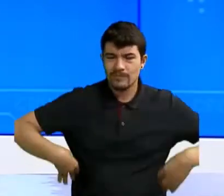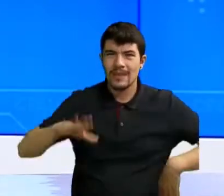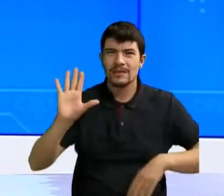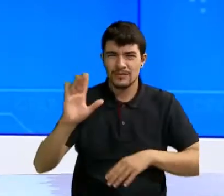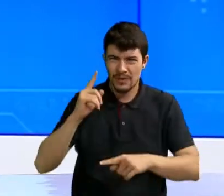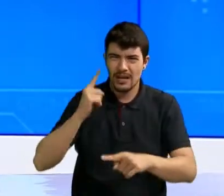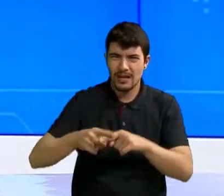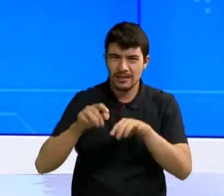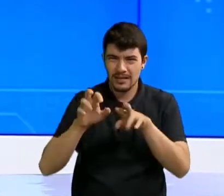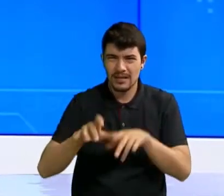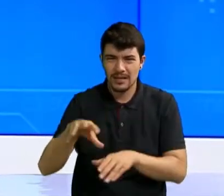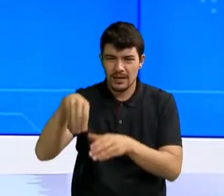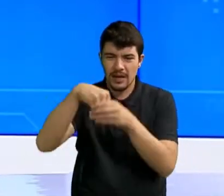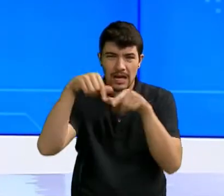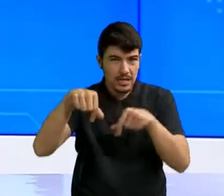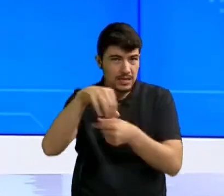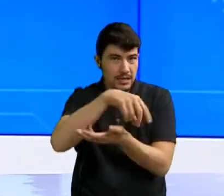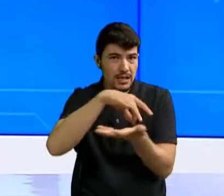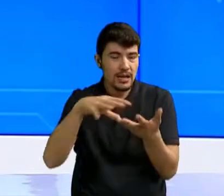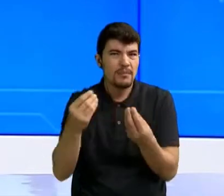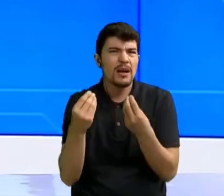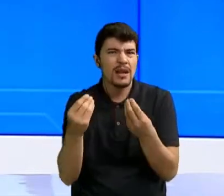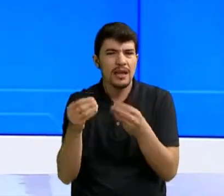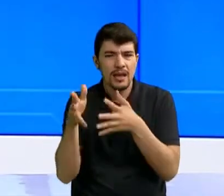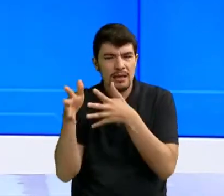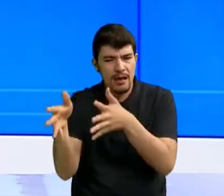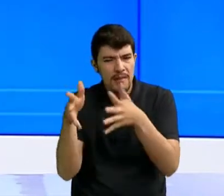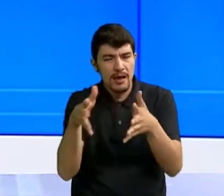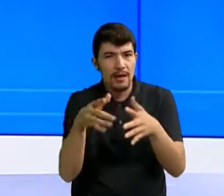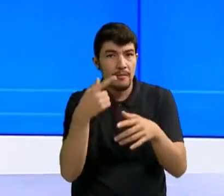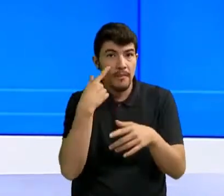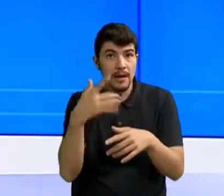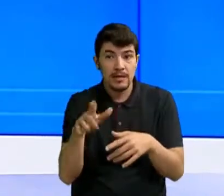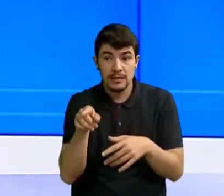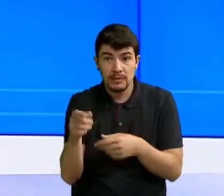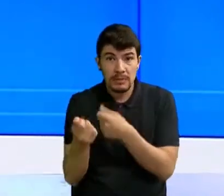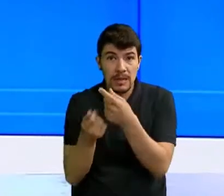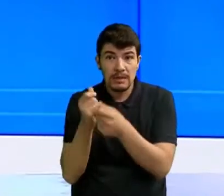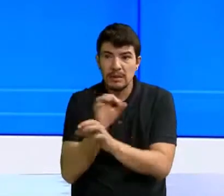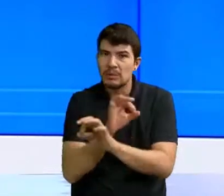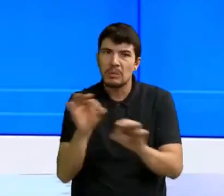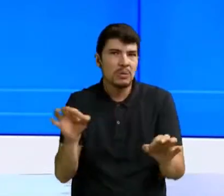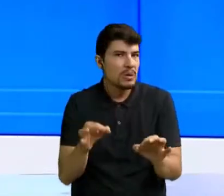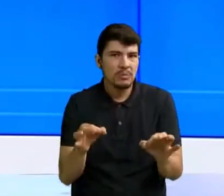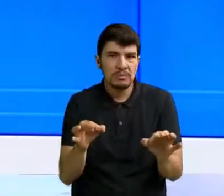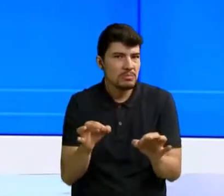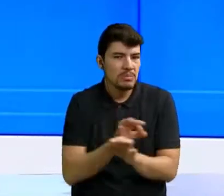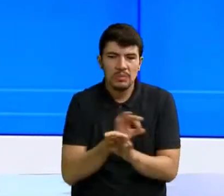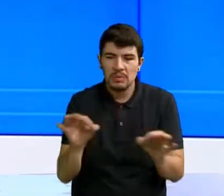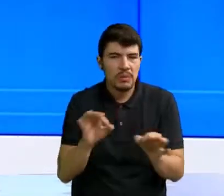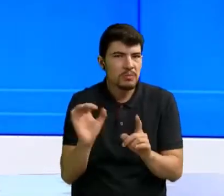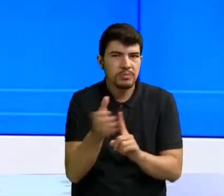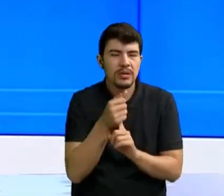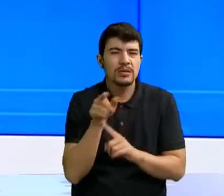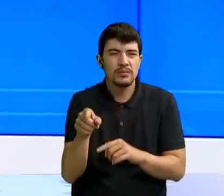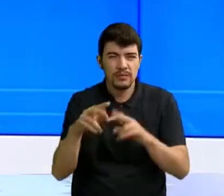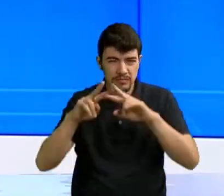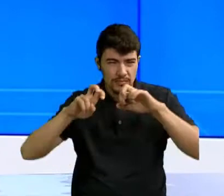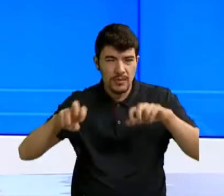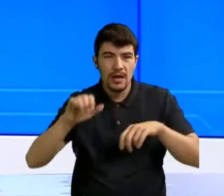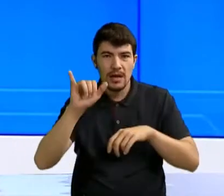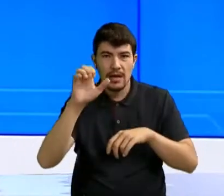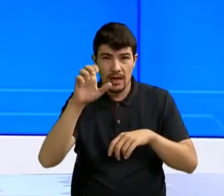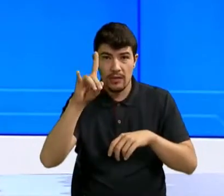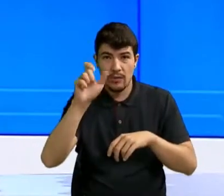secretario del interior de santander para capacitación que al parecer nunca se dio sobre este caso investiga eduard pinilla quien